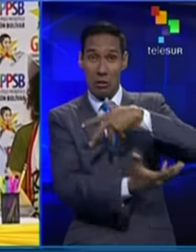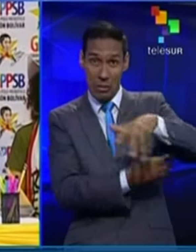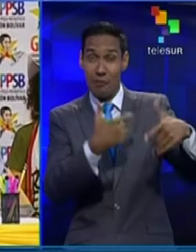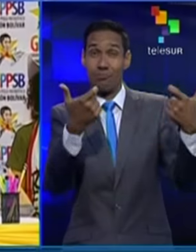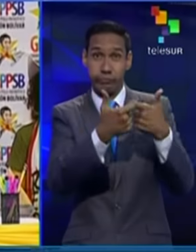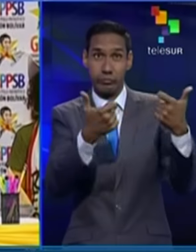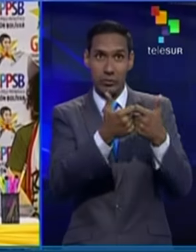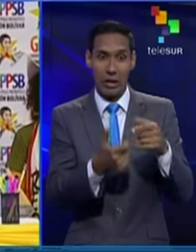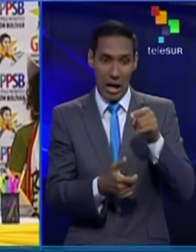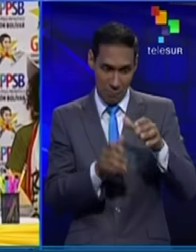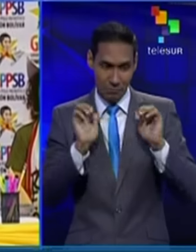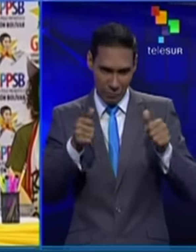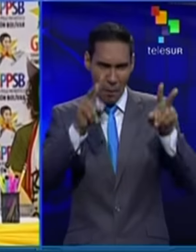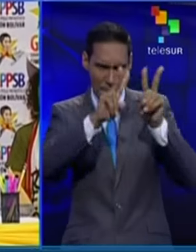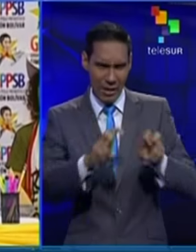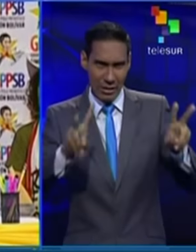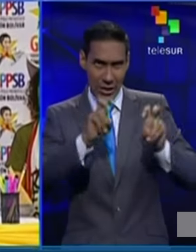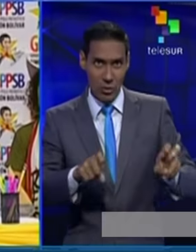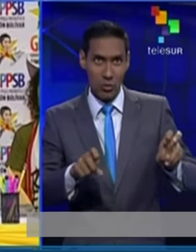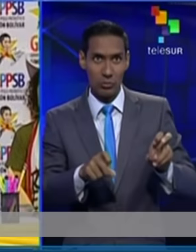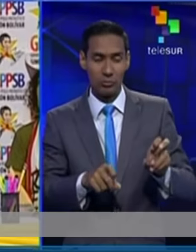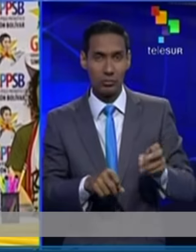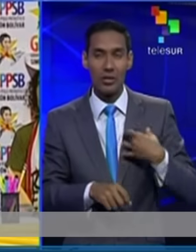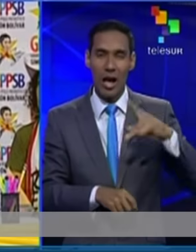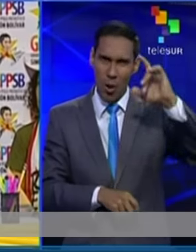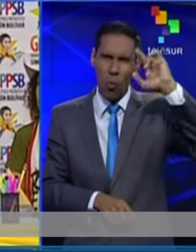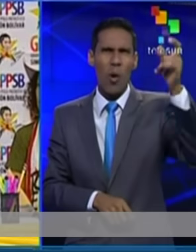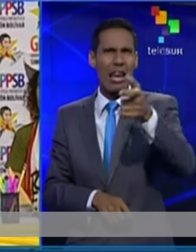entre bandas rivales. La muerte fue condenada por el secretario general de la